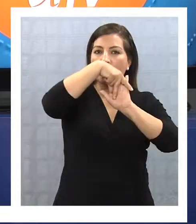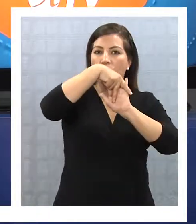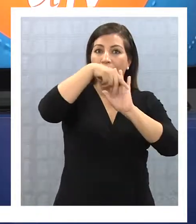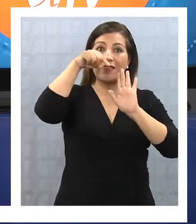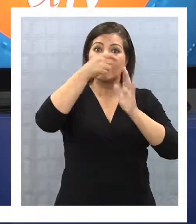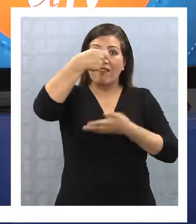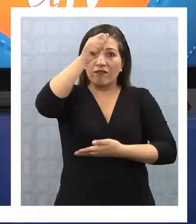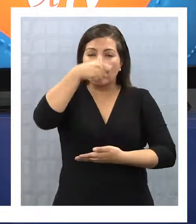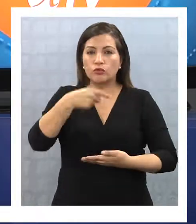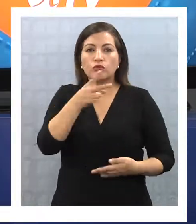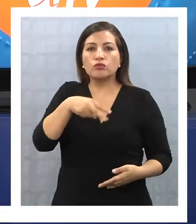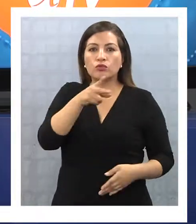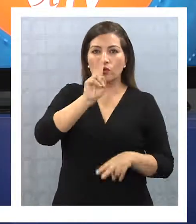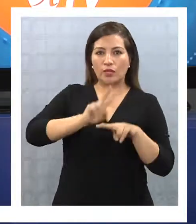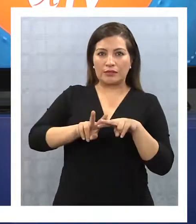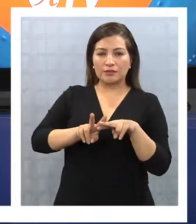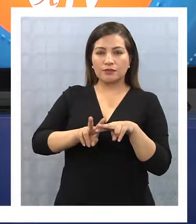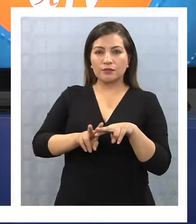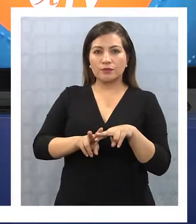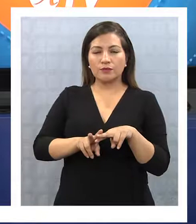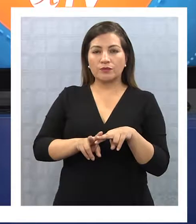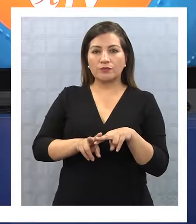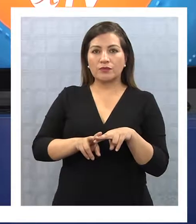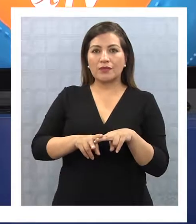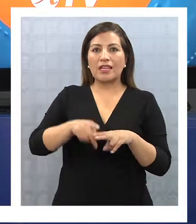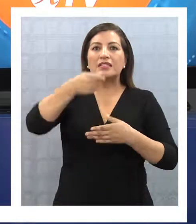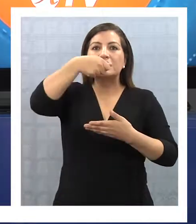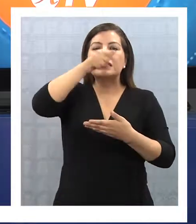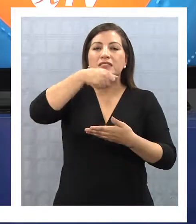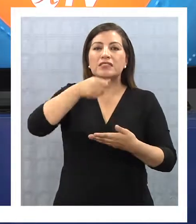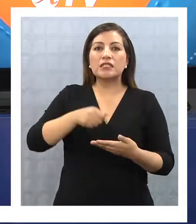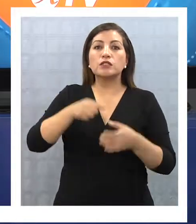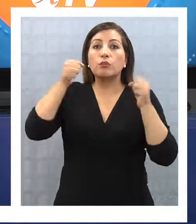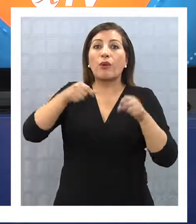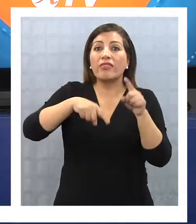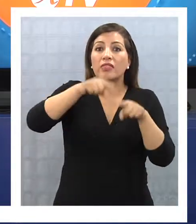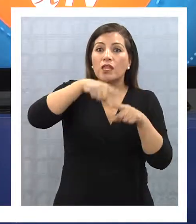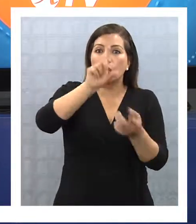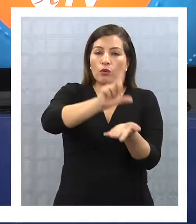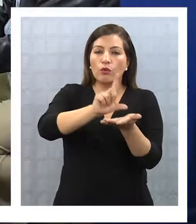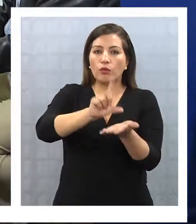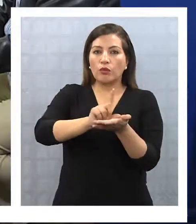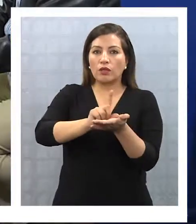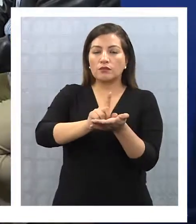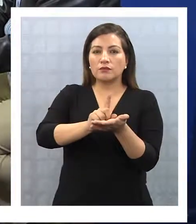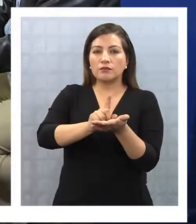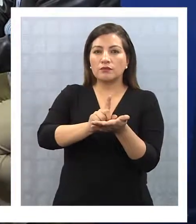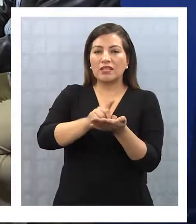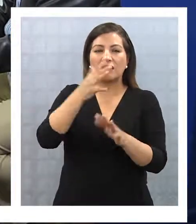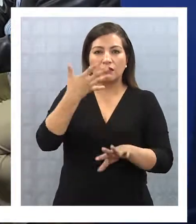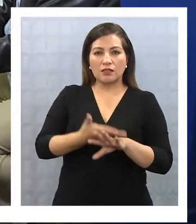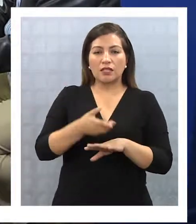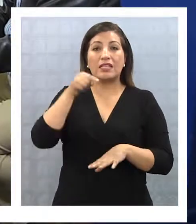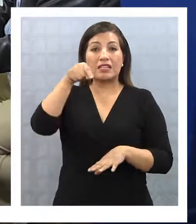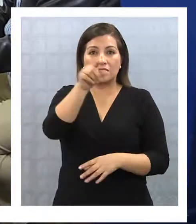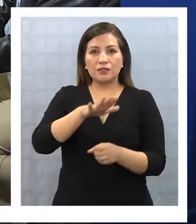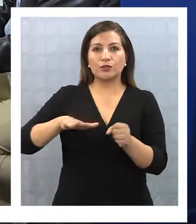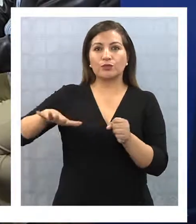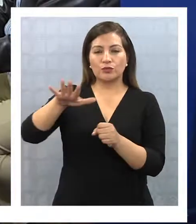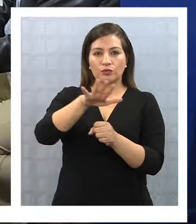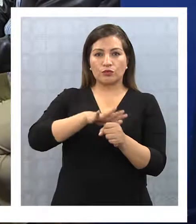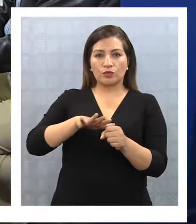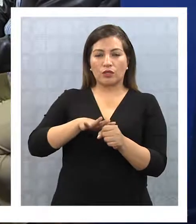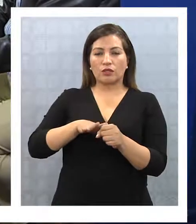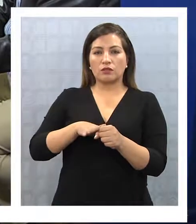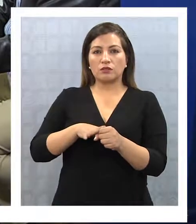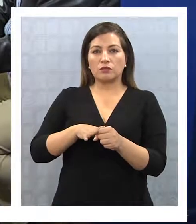esta evaluación lo que se hace es chequear la compatibilidad territorial del proyecto con el ordenamiento territorial que existe. En este caso,